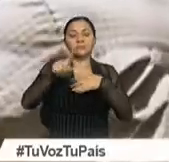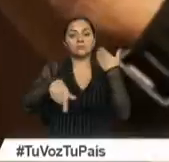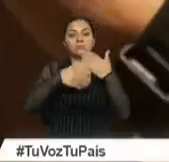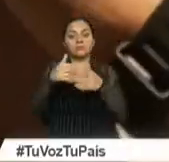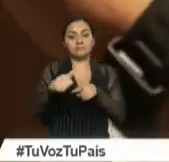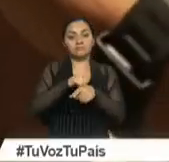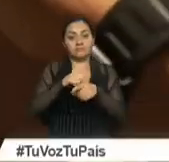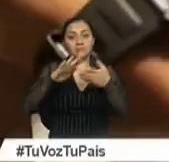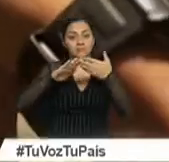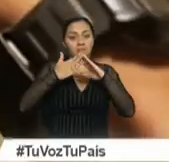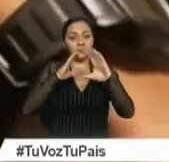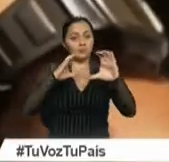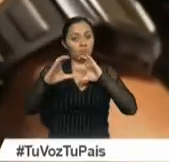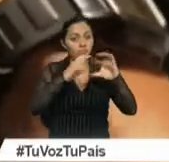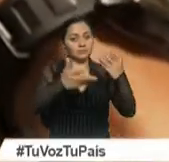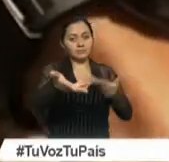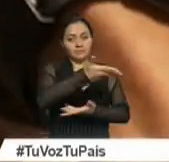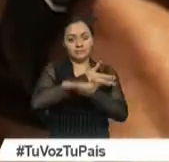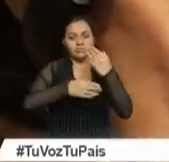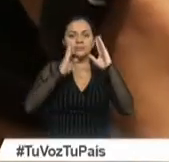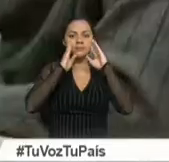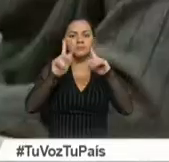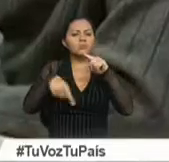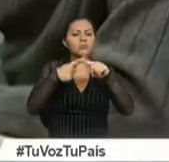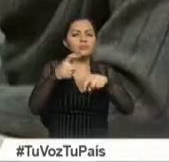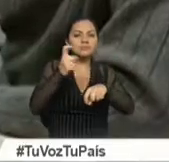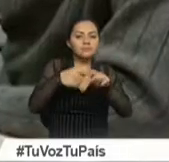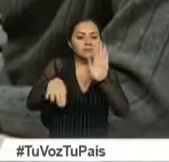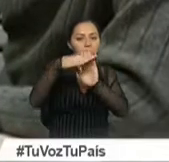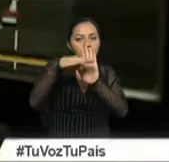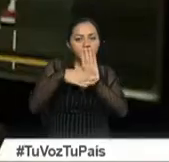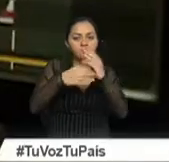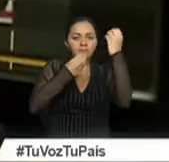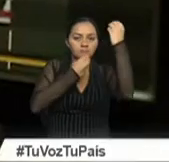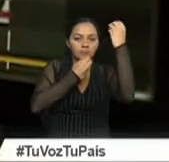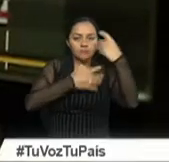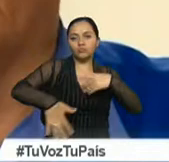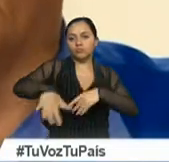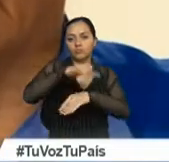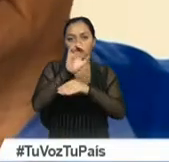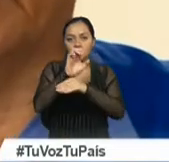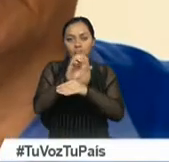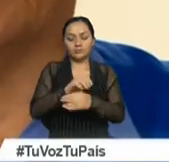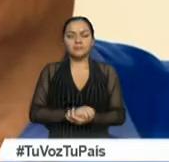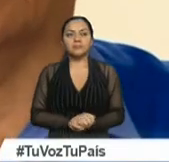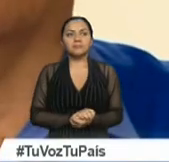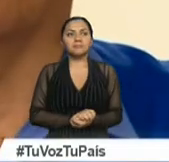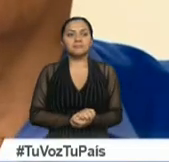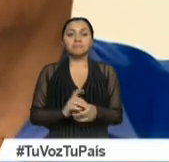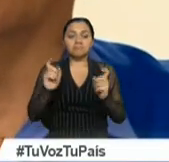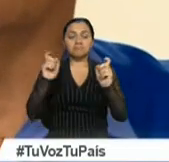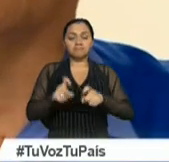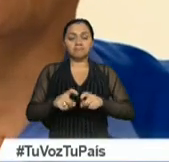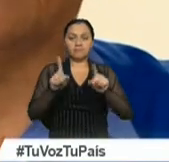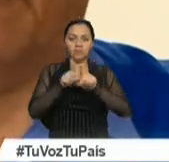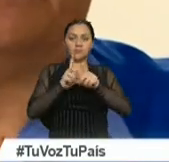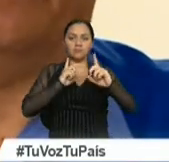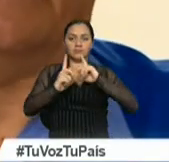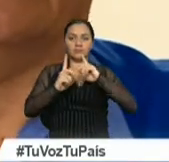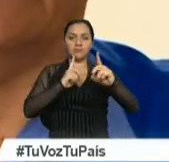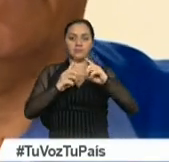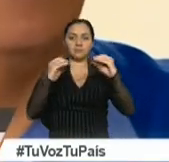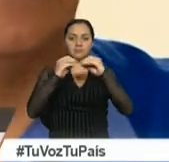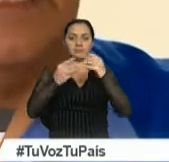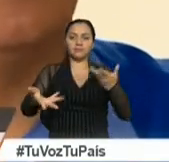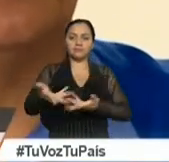práctica comunicacional se puedan atender las necesidades informativas del país. Validamos este diálogo como el mejor espacio